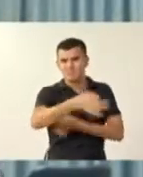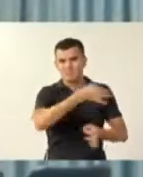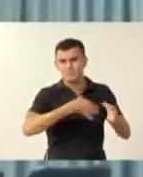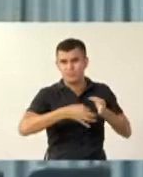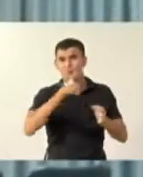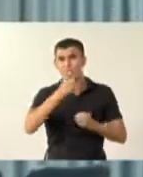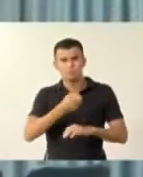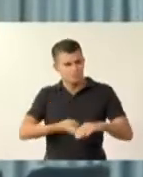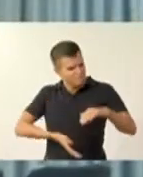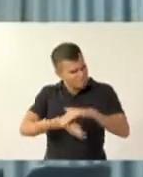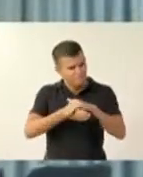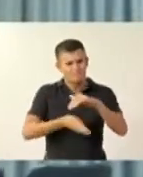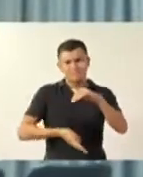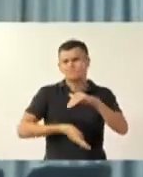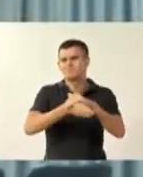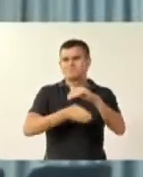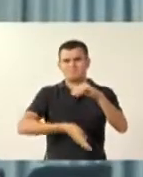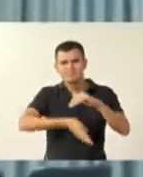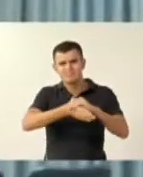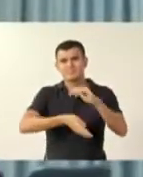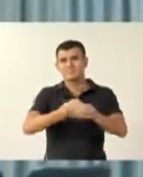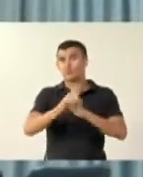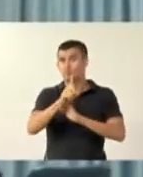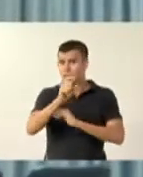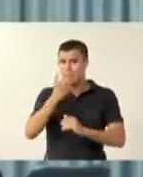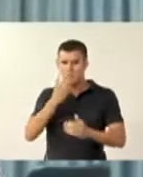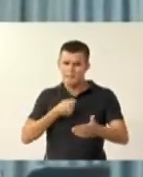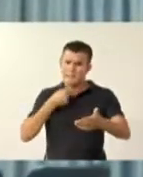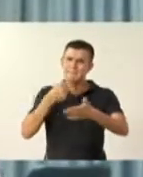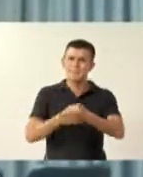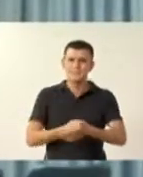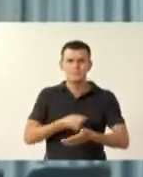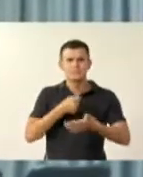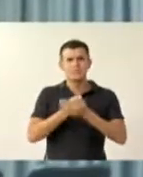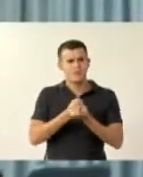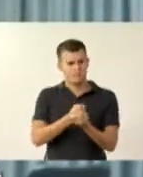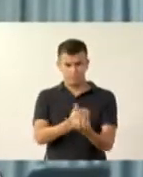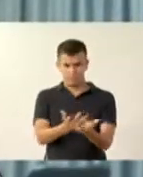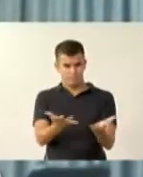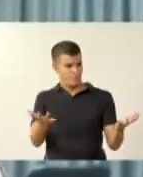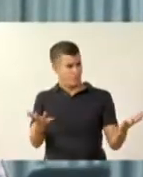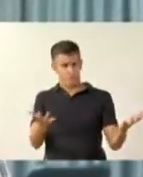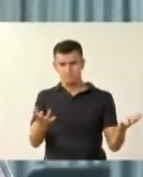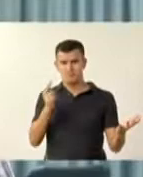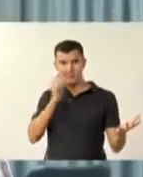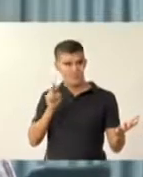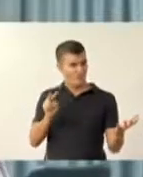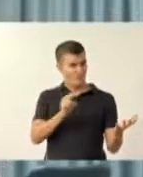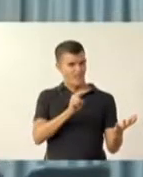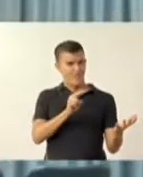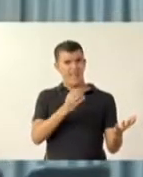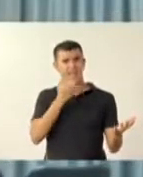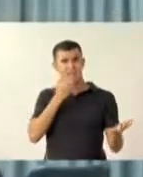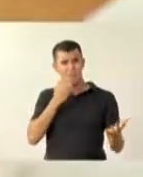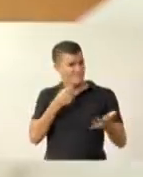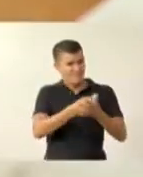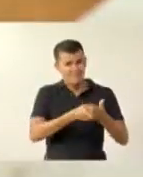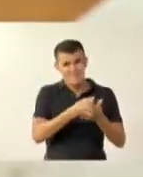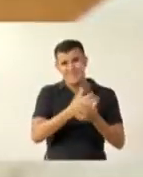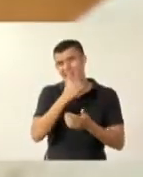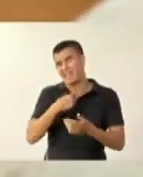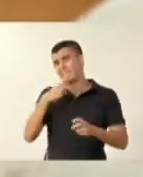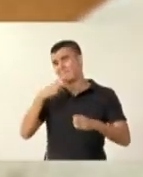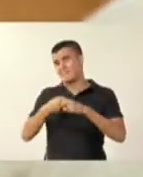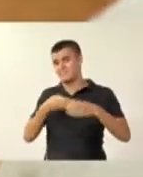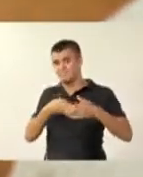persistan. En esa persistencia está un amplio abanico de opciones. El que no persiste, pues se limita. José